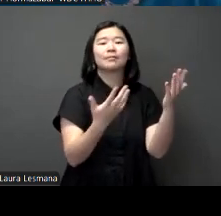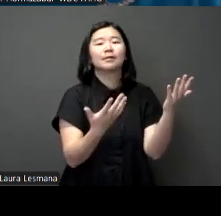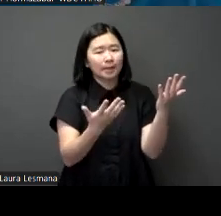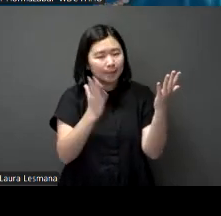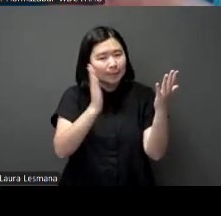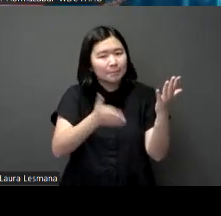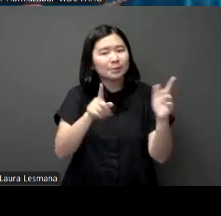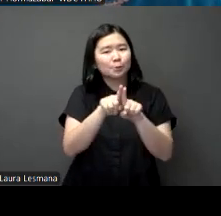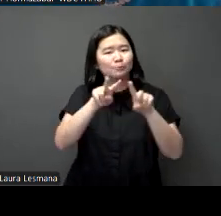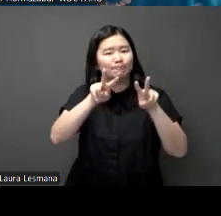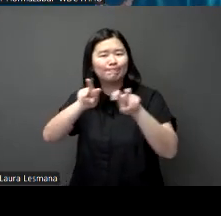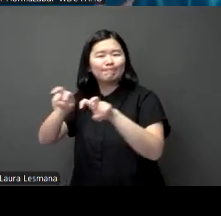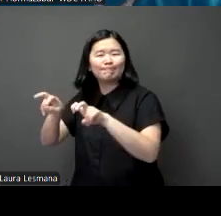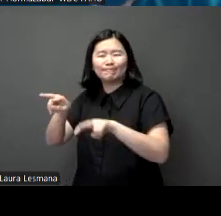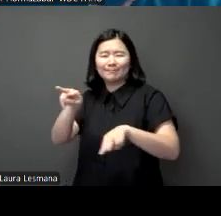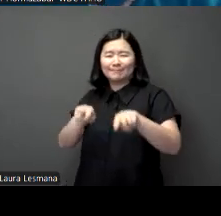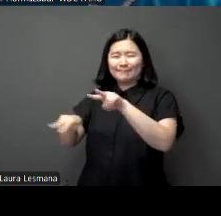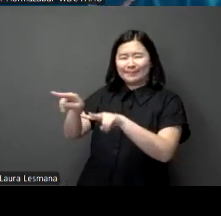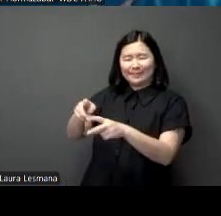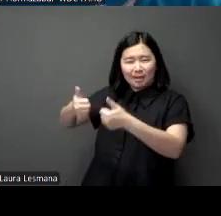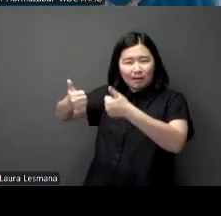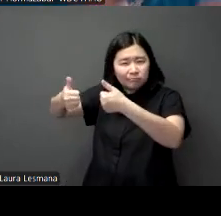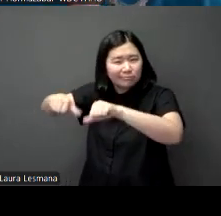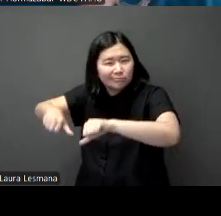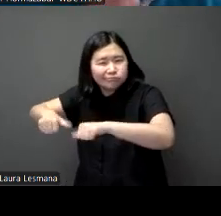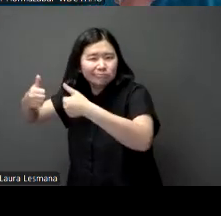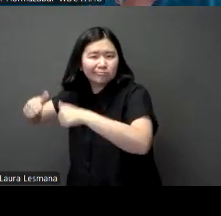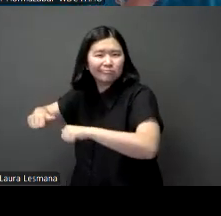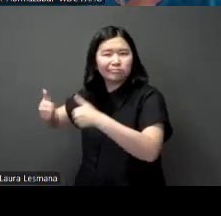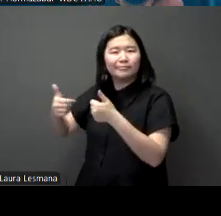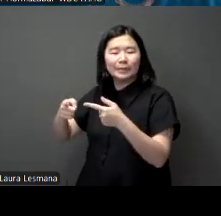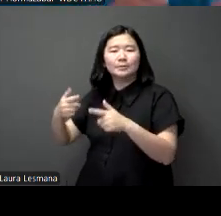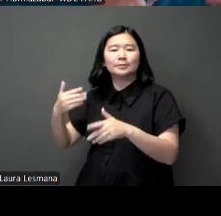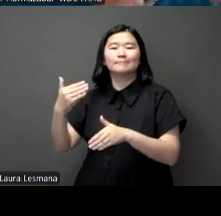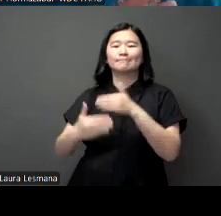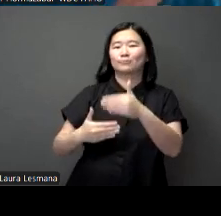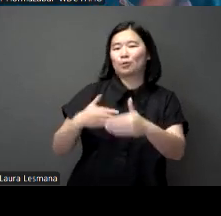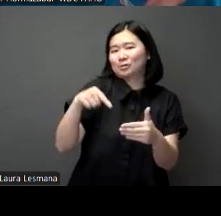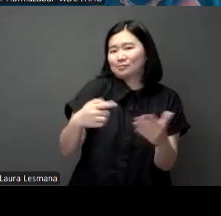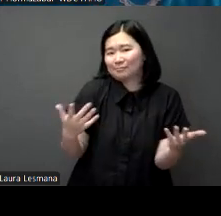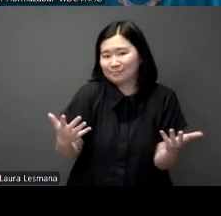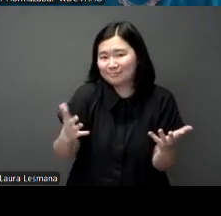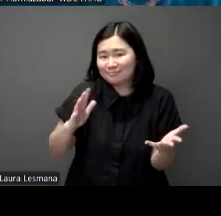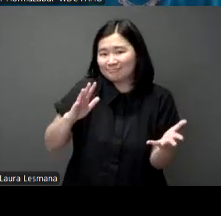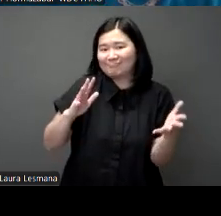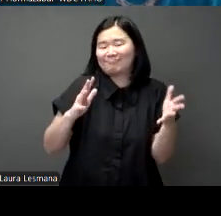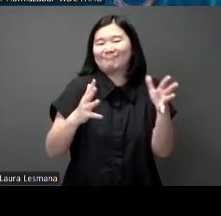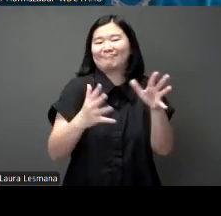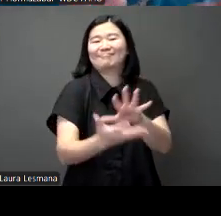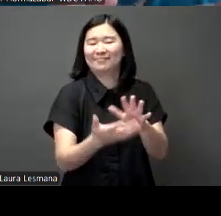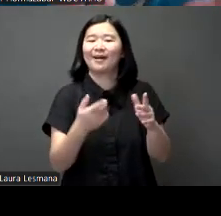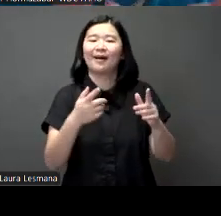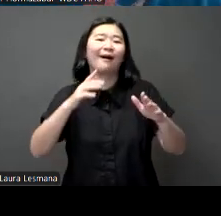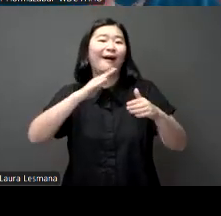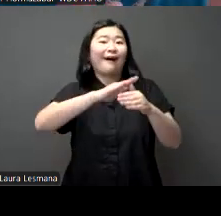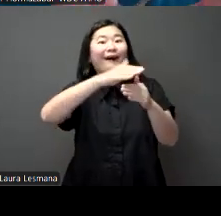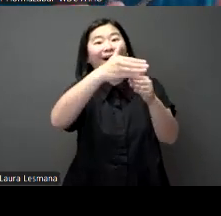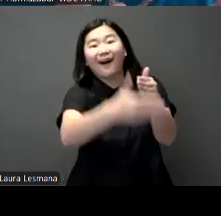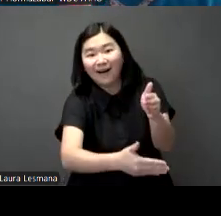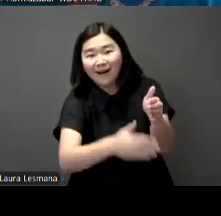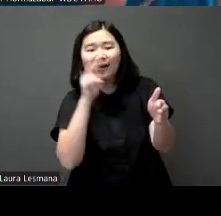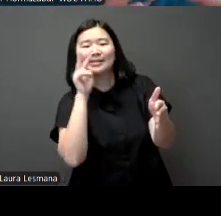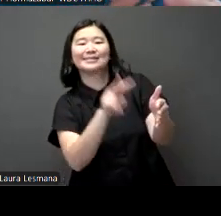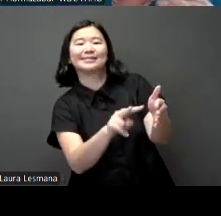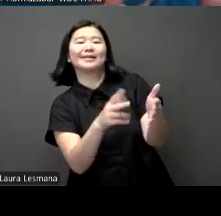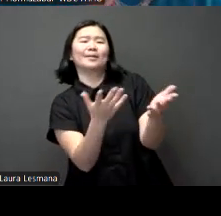proponemos. Esto es el resumen de los 8 pasos, ¿no? Una primera etapa que dice qué es y cómo funciona. Una segunda etapa que